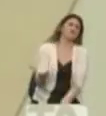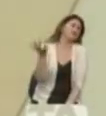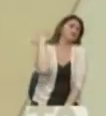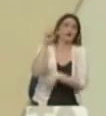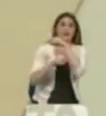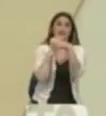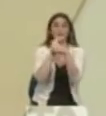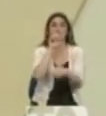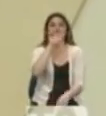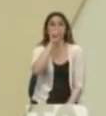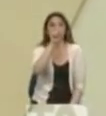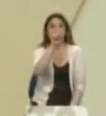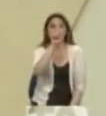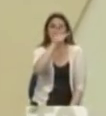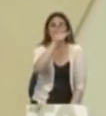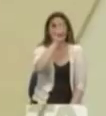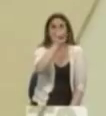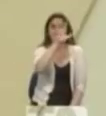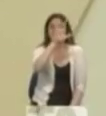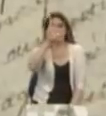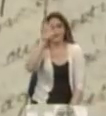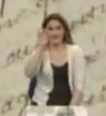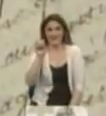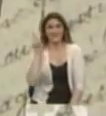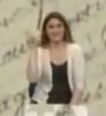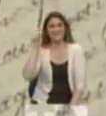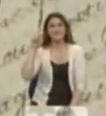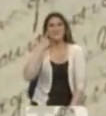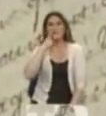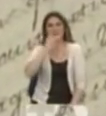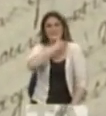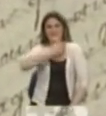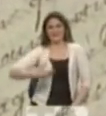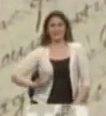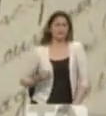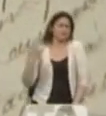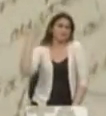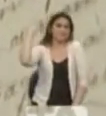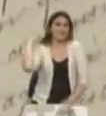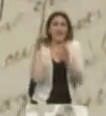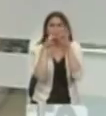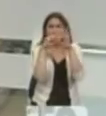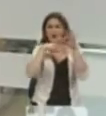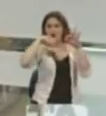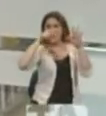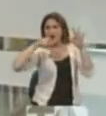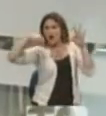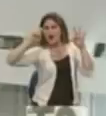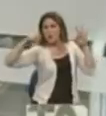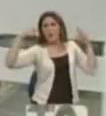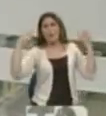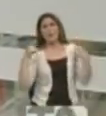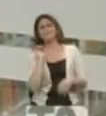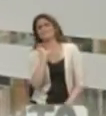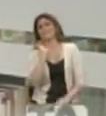de 1946 firmada por Velasco Ibarra. Se caracterizan por su excelente nivel caligráfico. Los cientos de